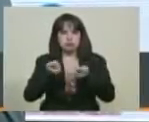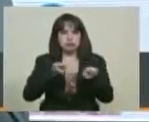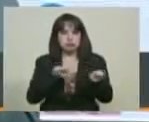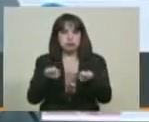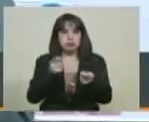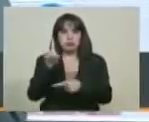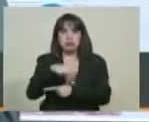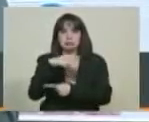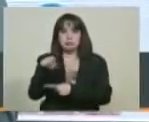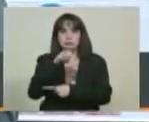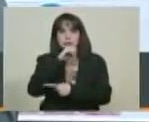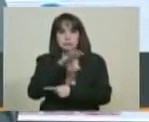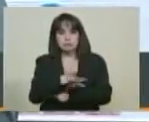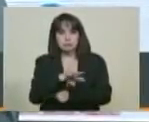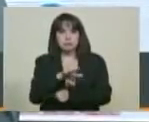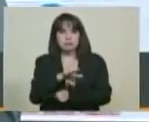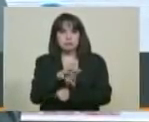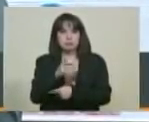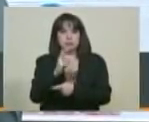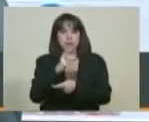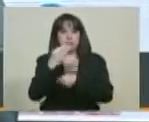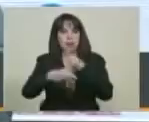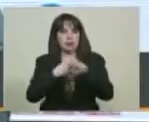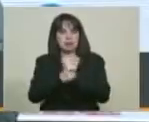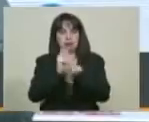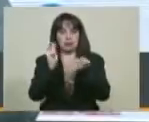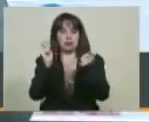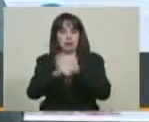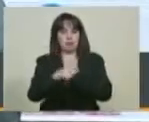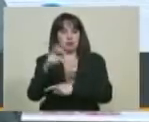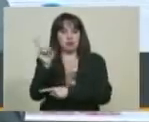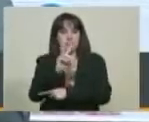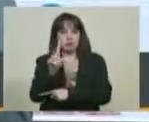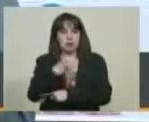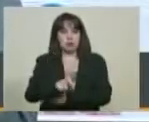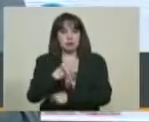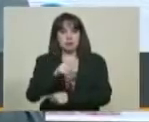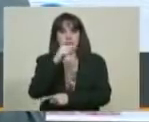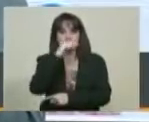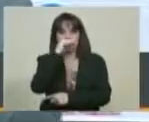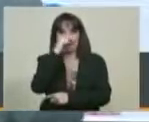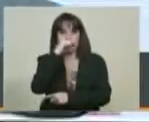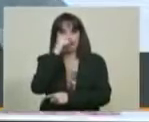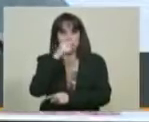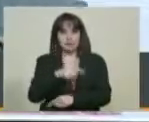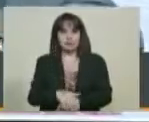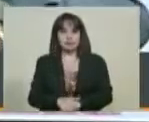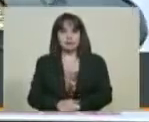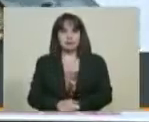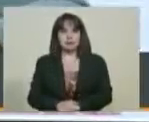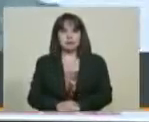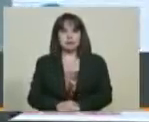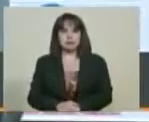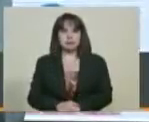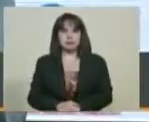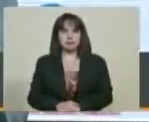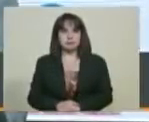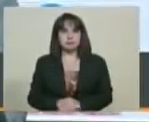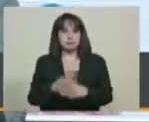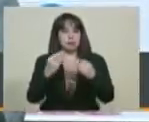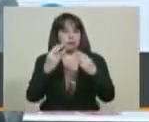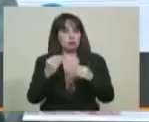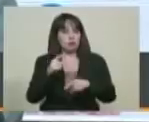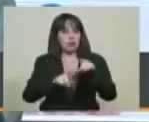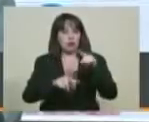capacidad histórica para provocar los cambios económicos que Venezuela necesita. Por eso es que digo, muchas de las cosas se van a